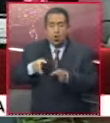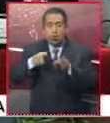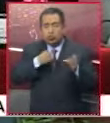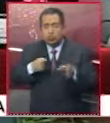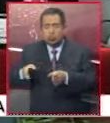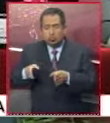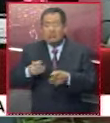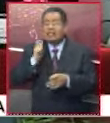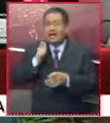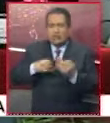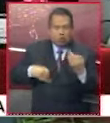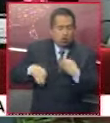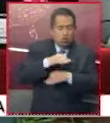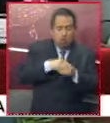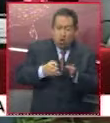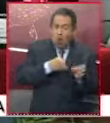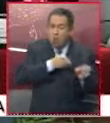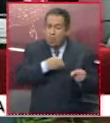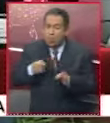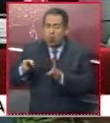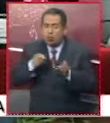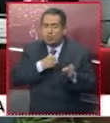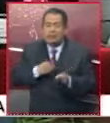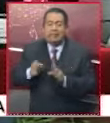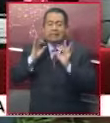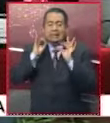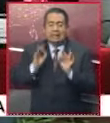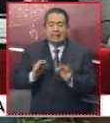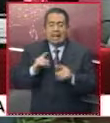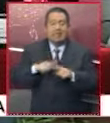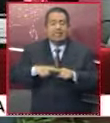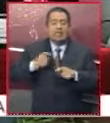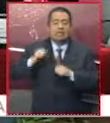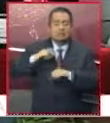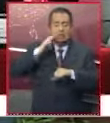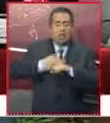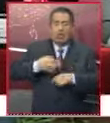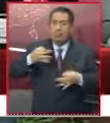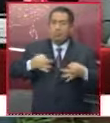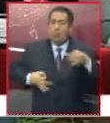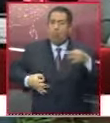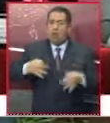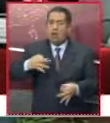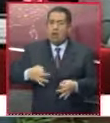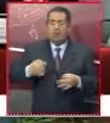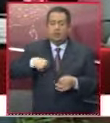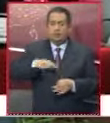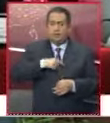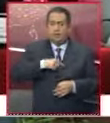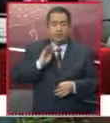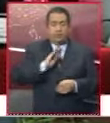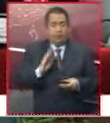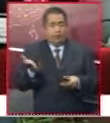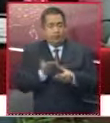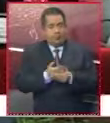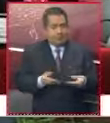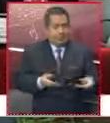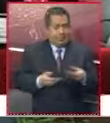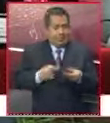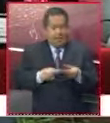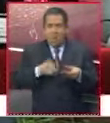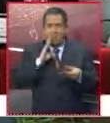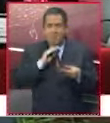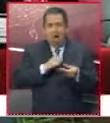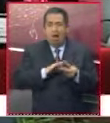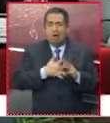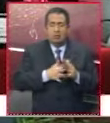recalco, todo el procedimiento se lleve a cabo por el tribunal y de que si el expediente viene mal